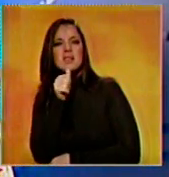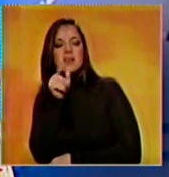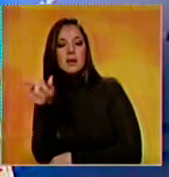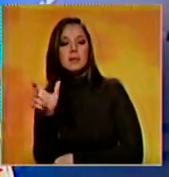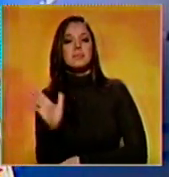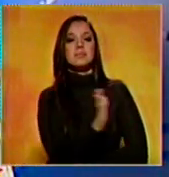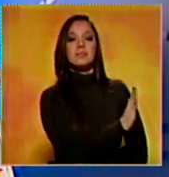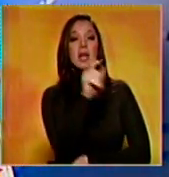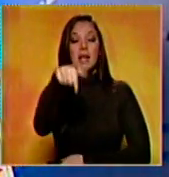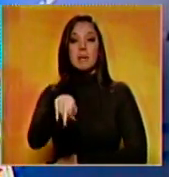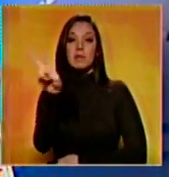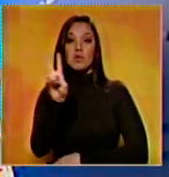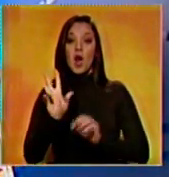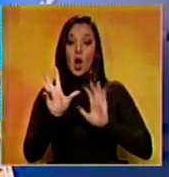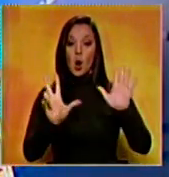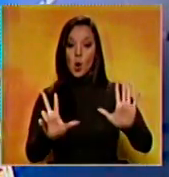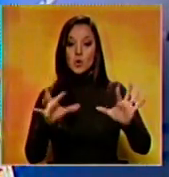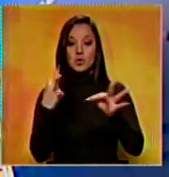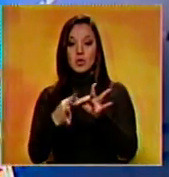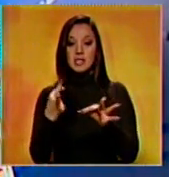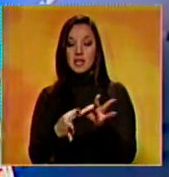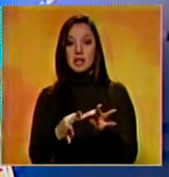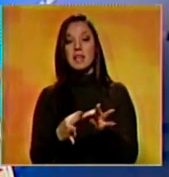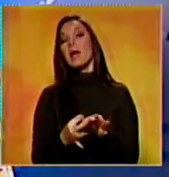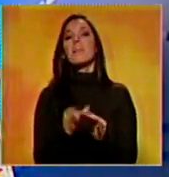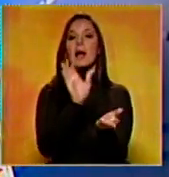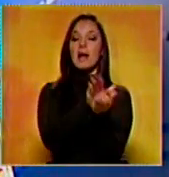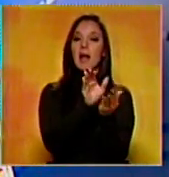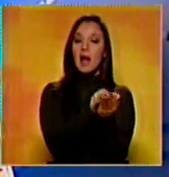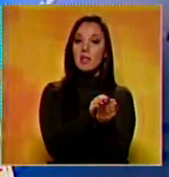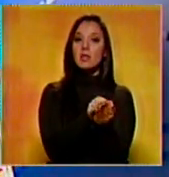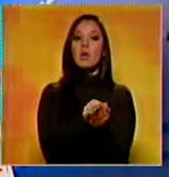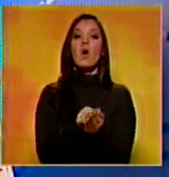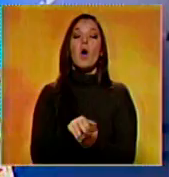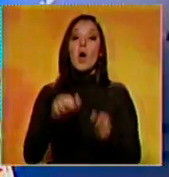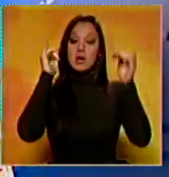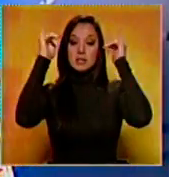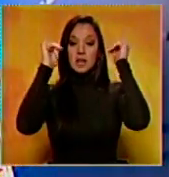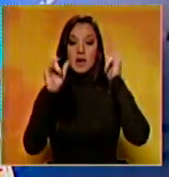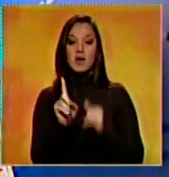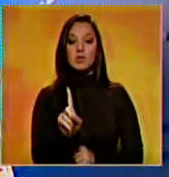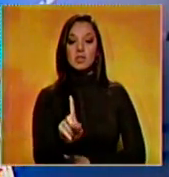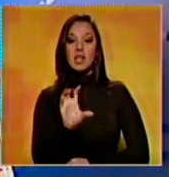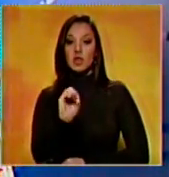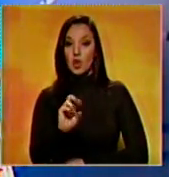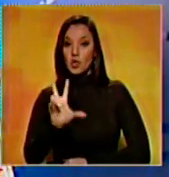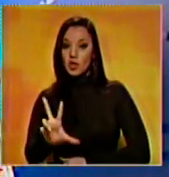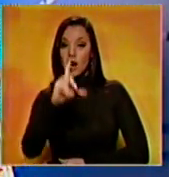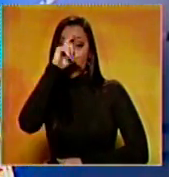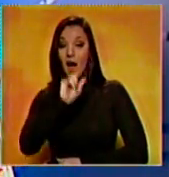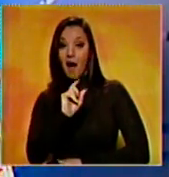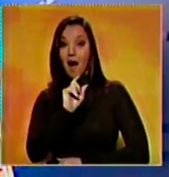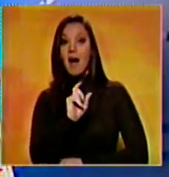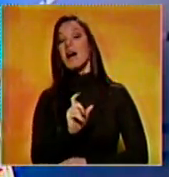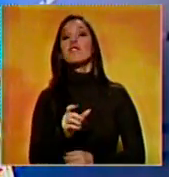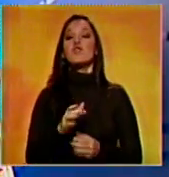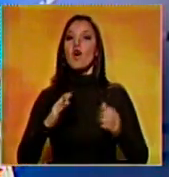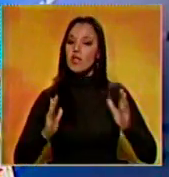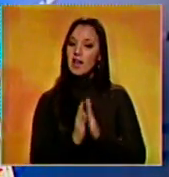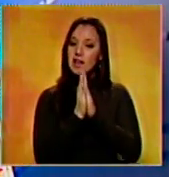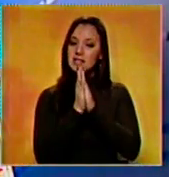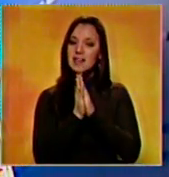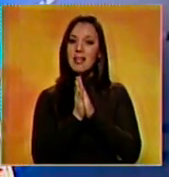aquí en Venezuela hoy 8 de septiembre nueva esparti del oriente del país celebran los 103 años de la canonización de la Virgen del valle más de 70,000